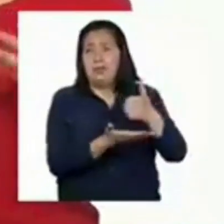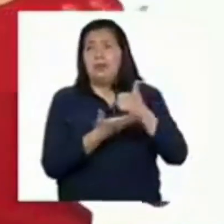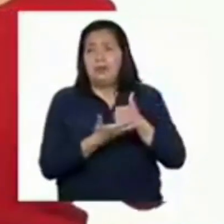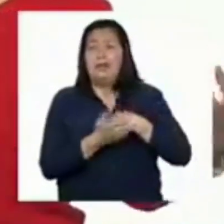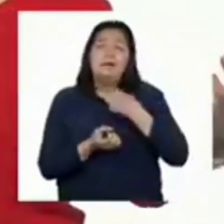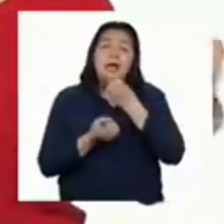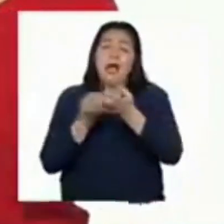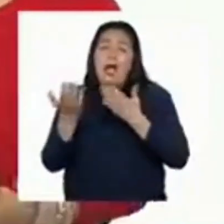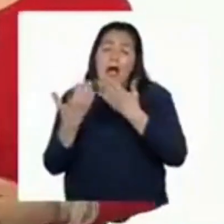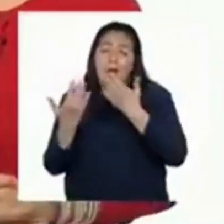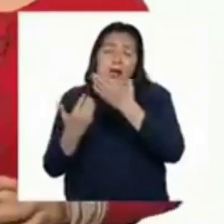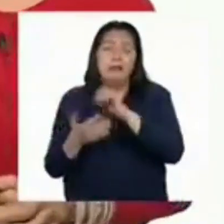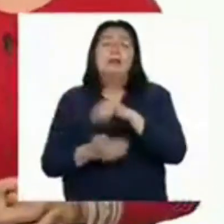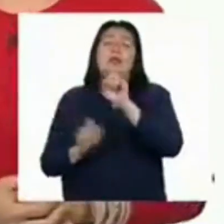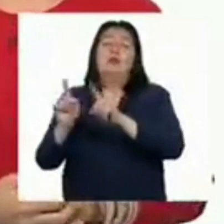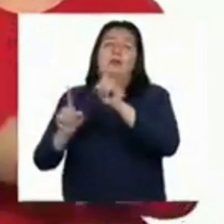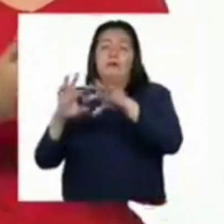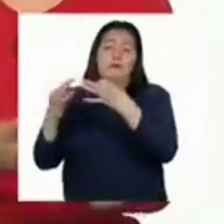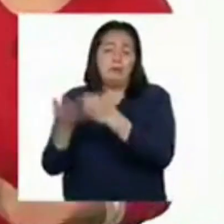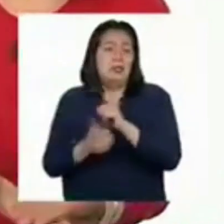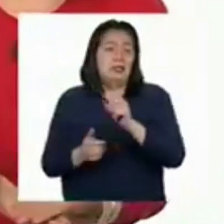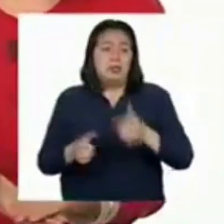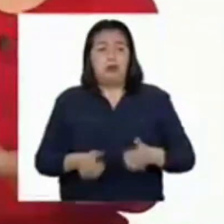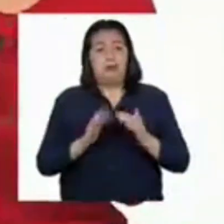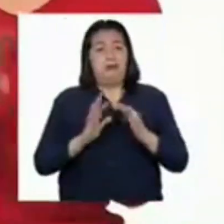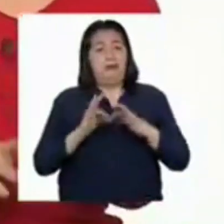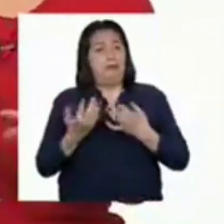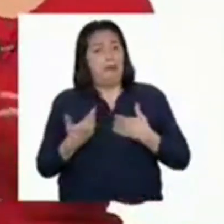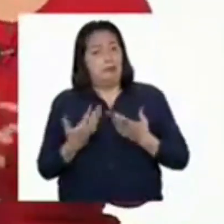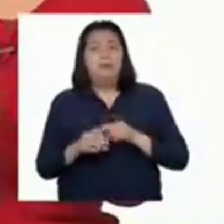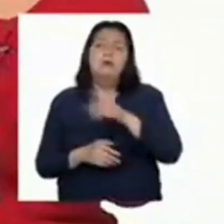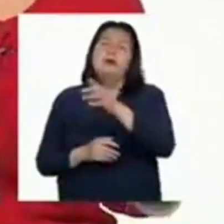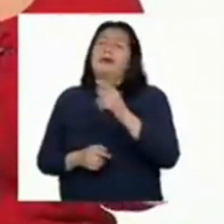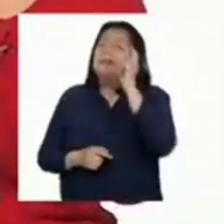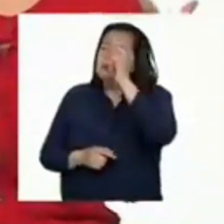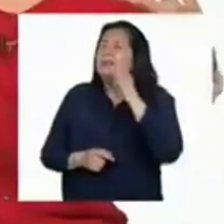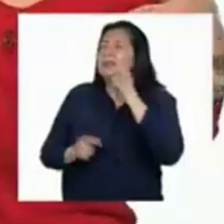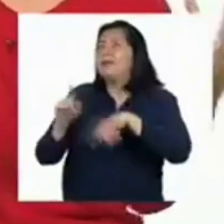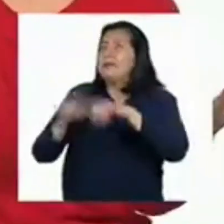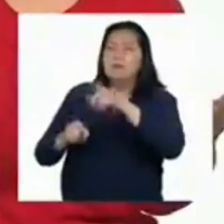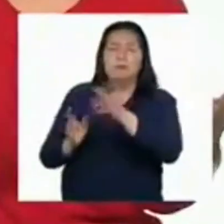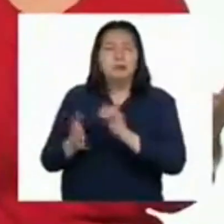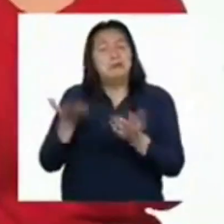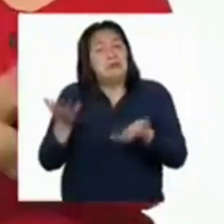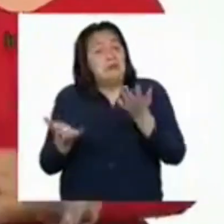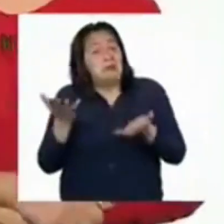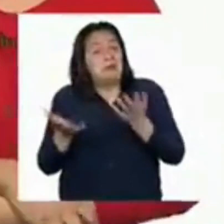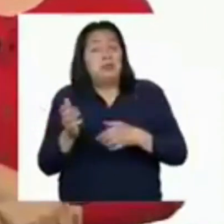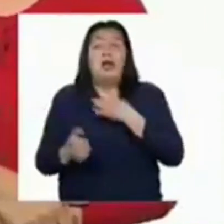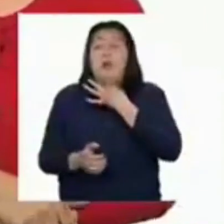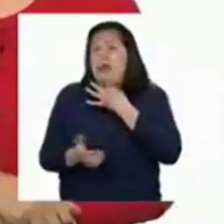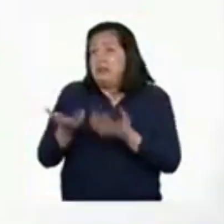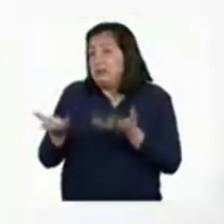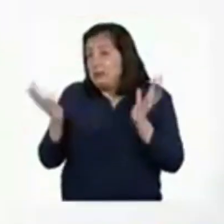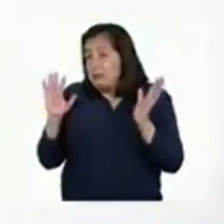comunicarnos oralmente con algunos familiares que no viven en nuestra casa, como nuestros tíos, primos, primas y quizás nuestros